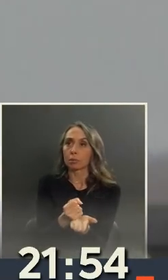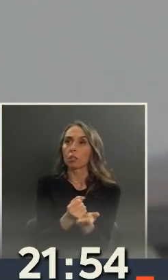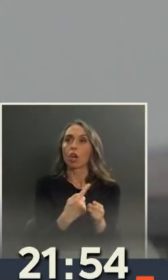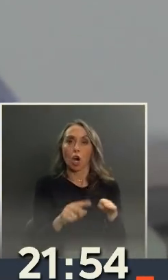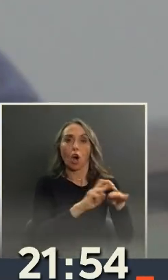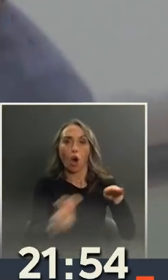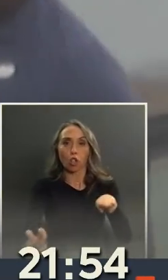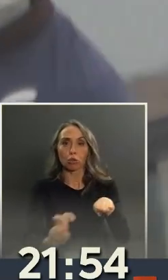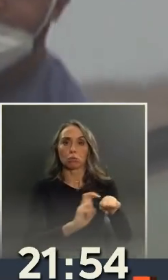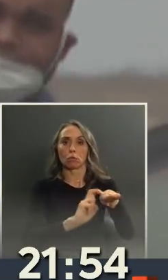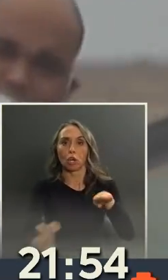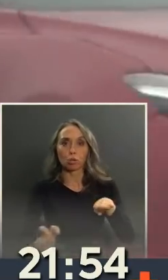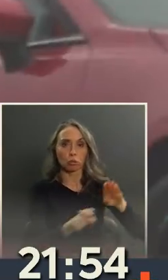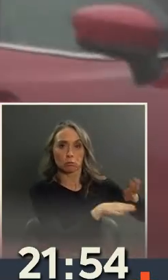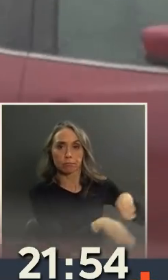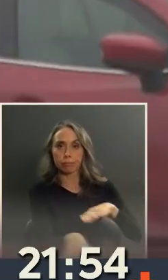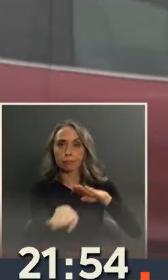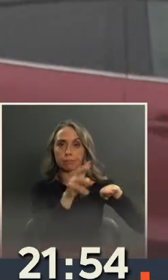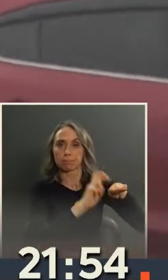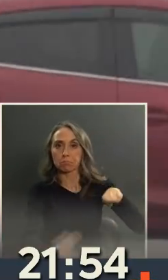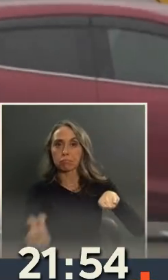Y a otro.